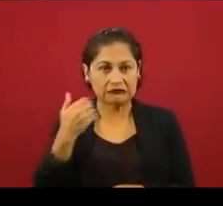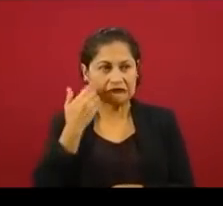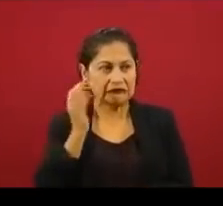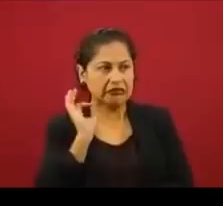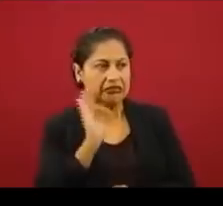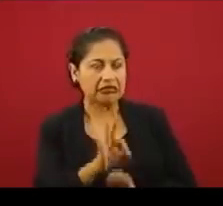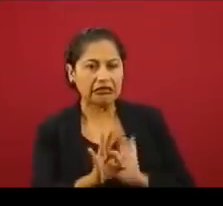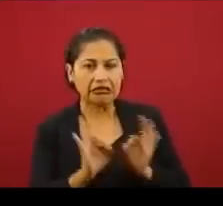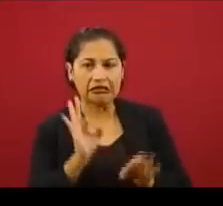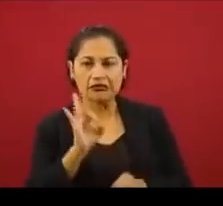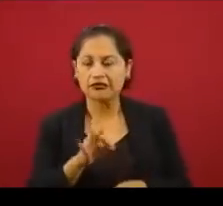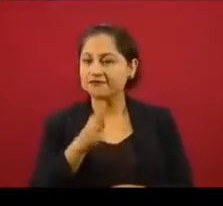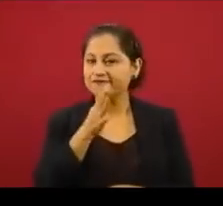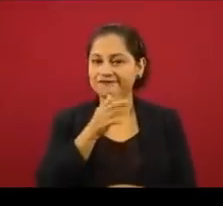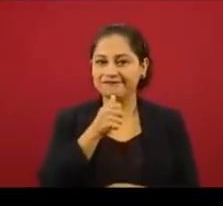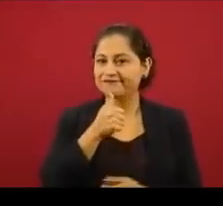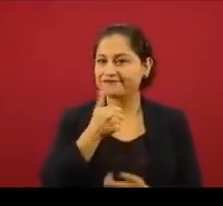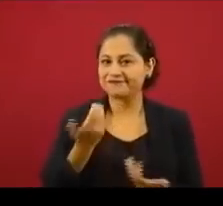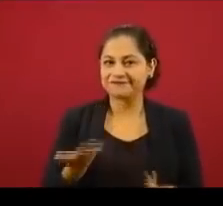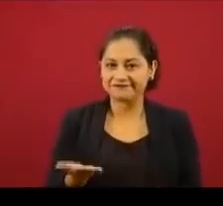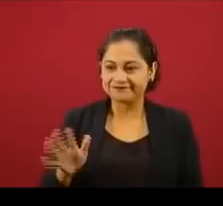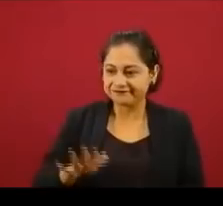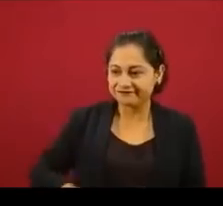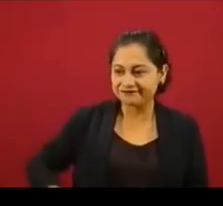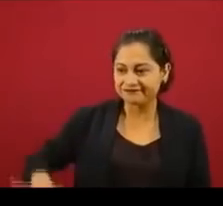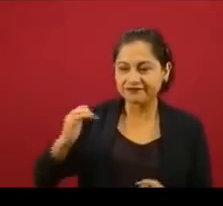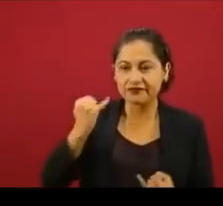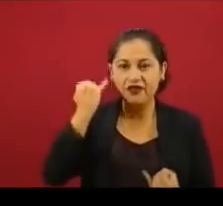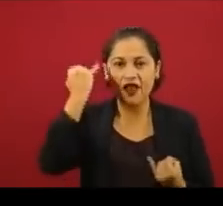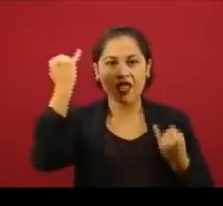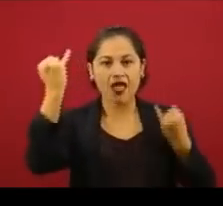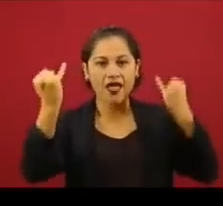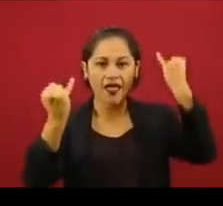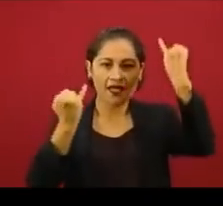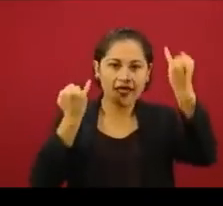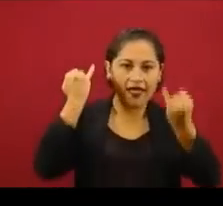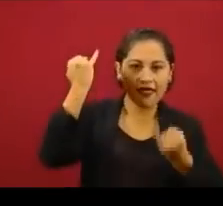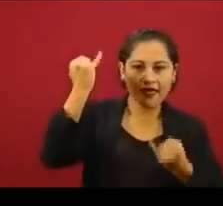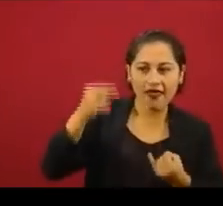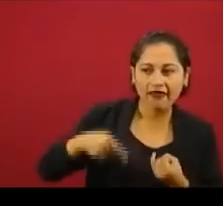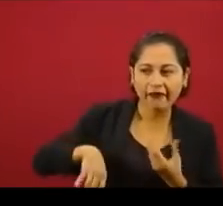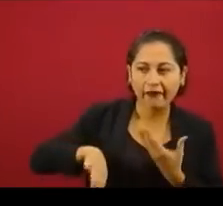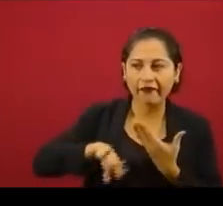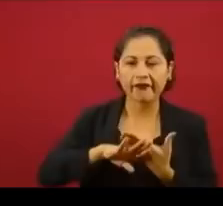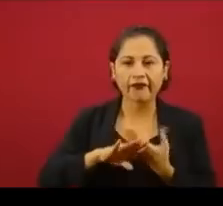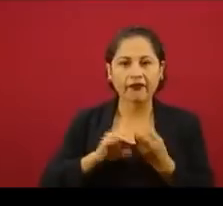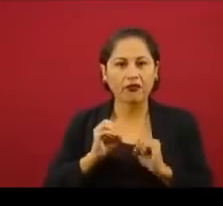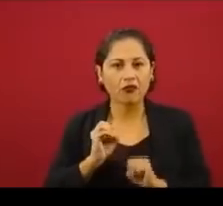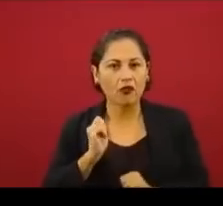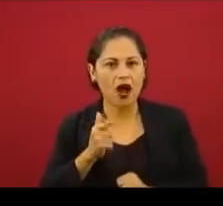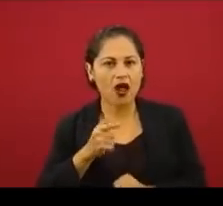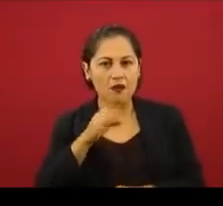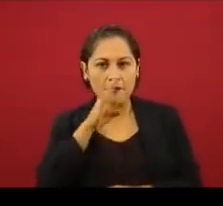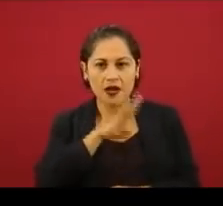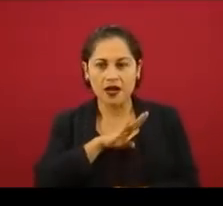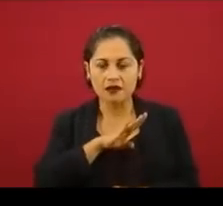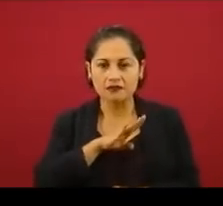Todo eso que imaginaron que podía pasar